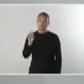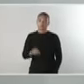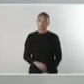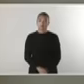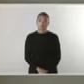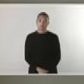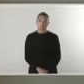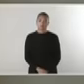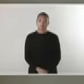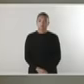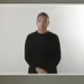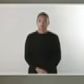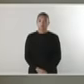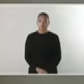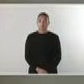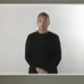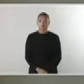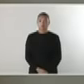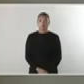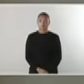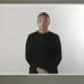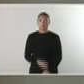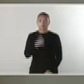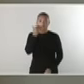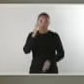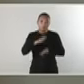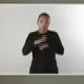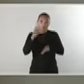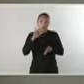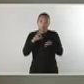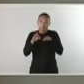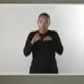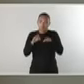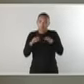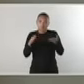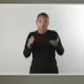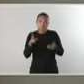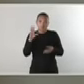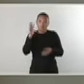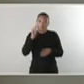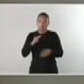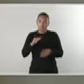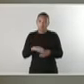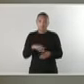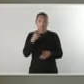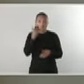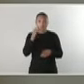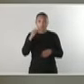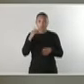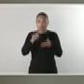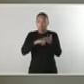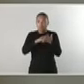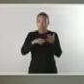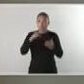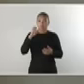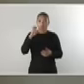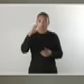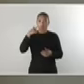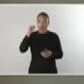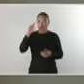segundos quiere más desempleo vote por los partidos quiere votar por egidio